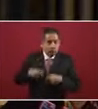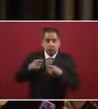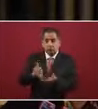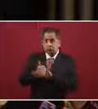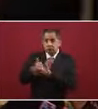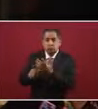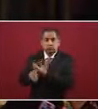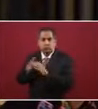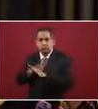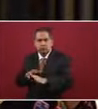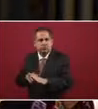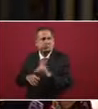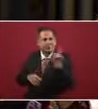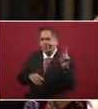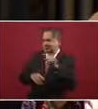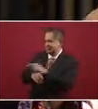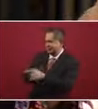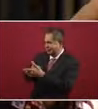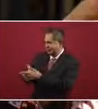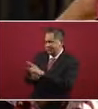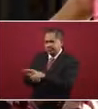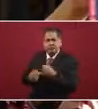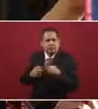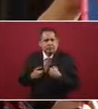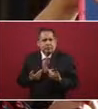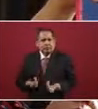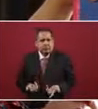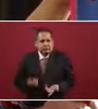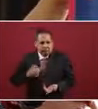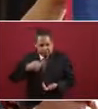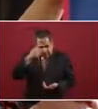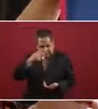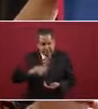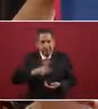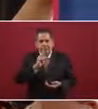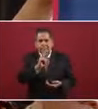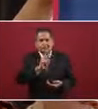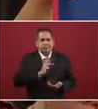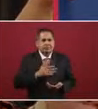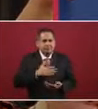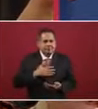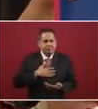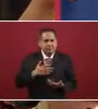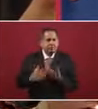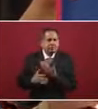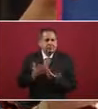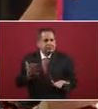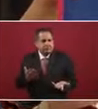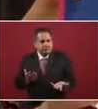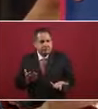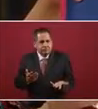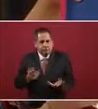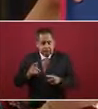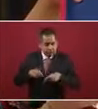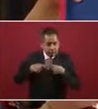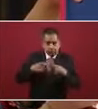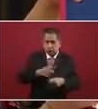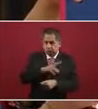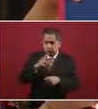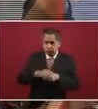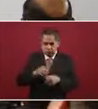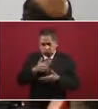a los migrantes, dicen, pero ¿por qué están ayudando a los migrantes? ¿Por qué no nos están ayudando a nosotros? No les ha llegado del